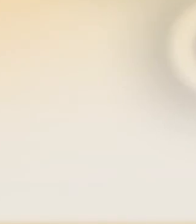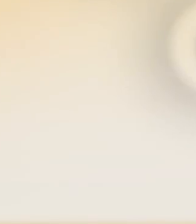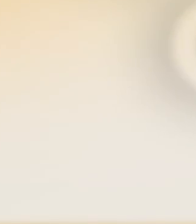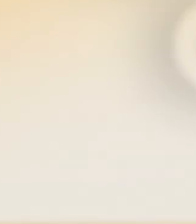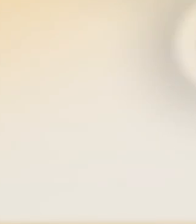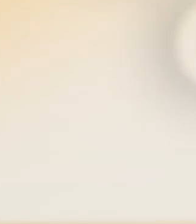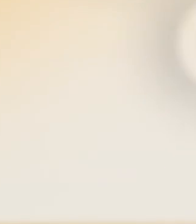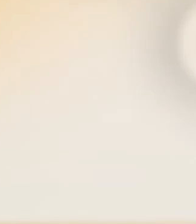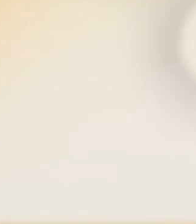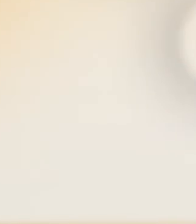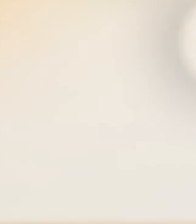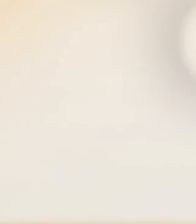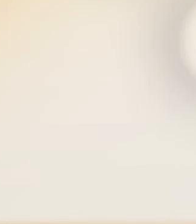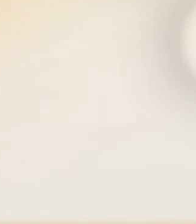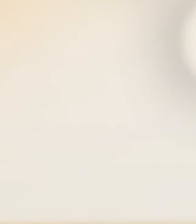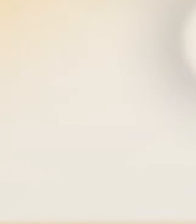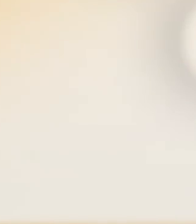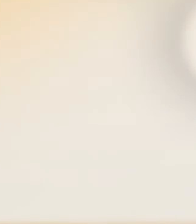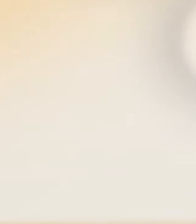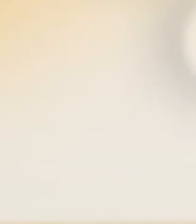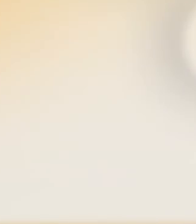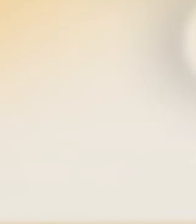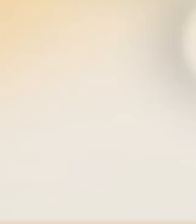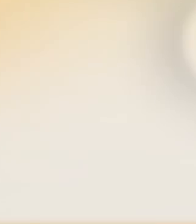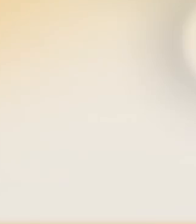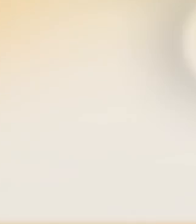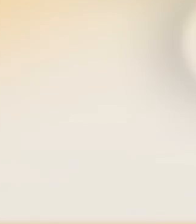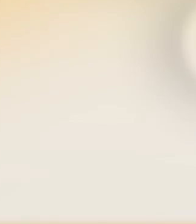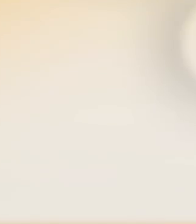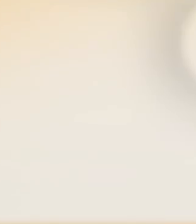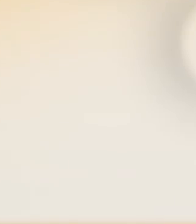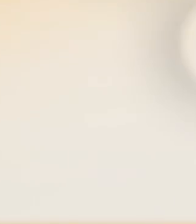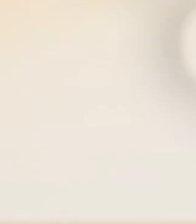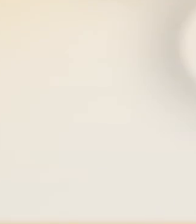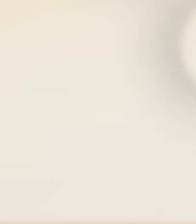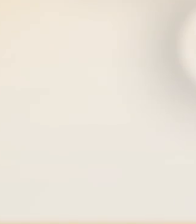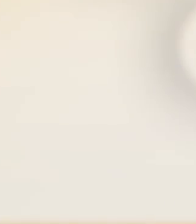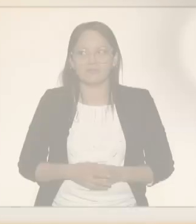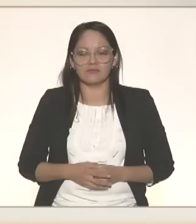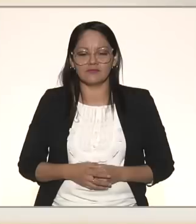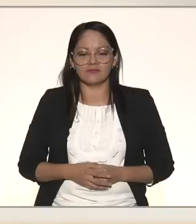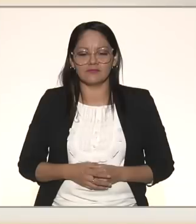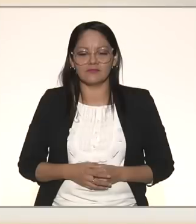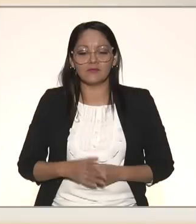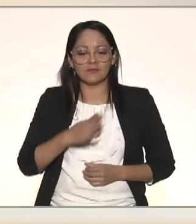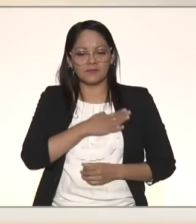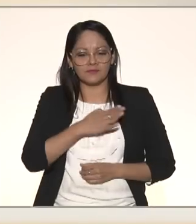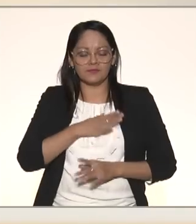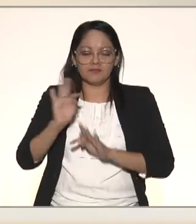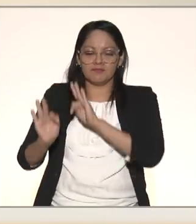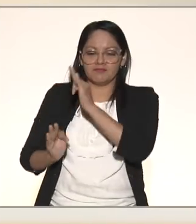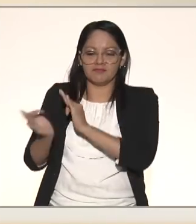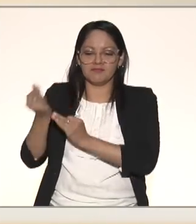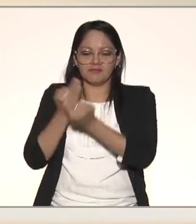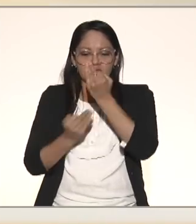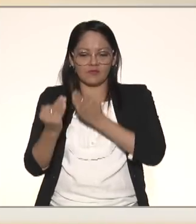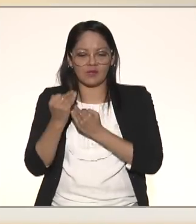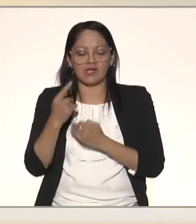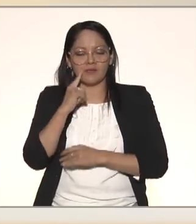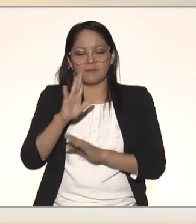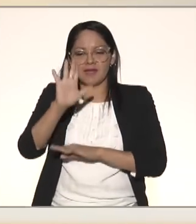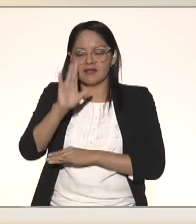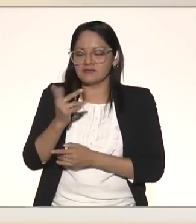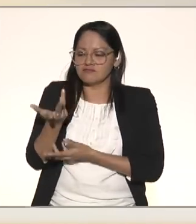La generosidad es poder hacer al otro feliz y esto es el mejor pago para el que da. El poeta Walt Whitman dijo,